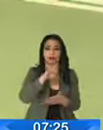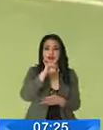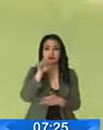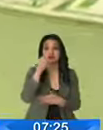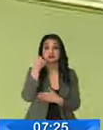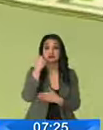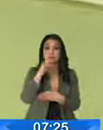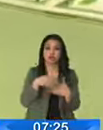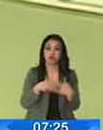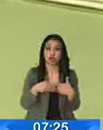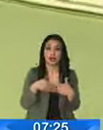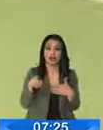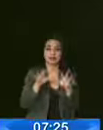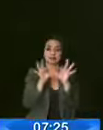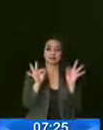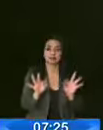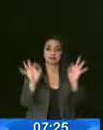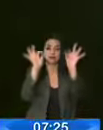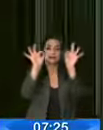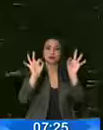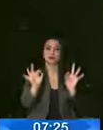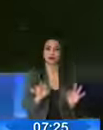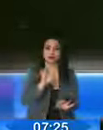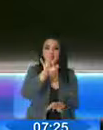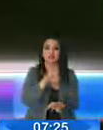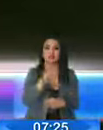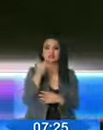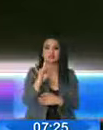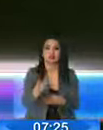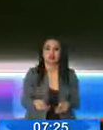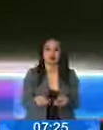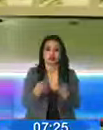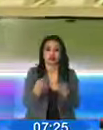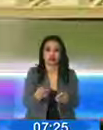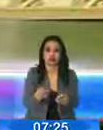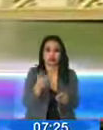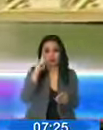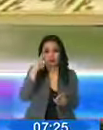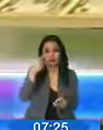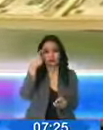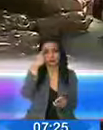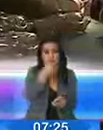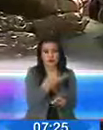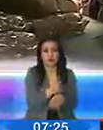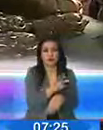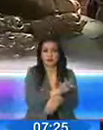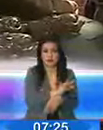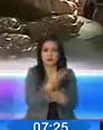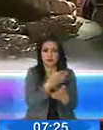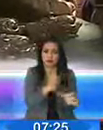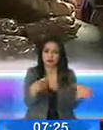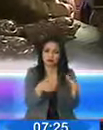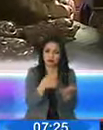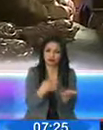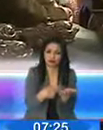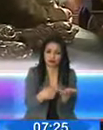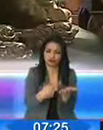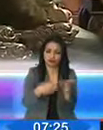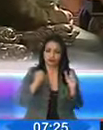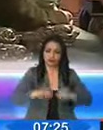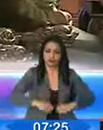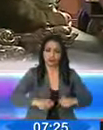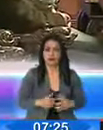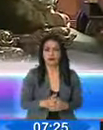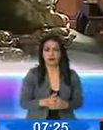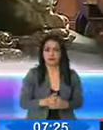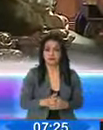dólares asciende la proforma presupuestaria del 2018, presentada por el Ejecutivo al Poder Legislativo para su tratamiento correspondiente. En